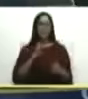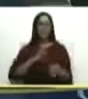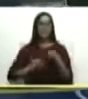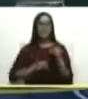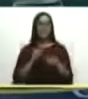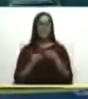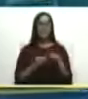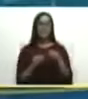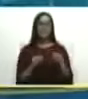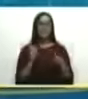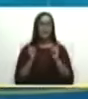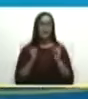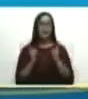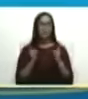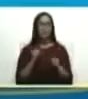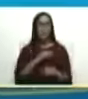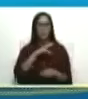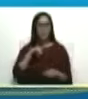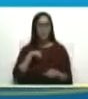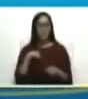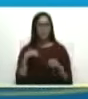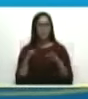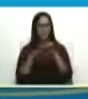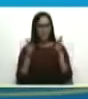detrás algunos miembros de esa mesa.